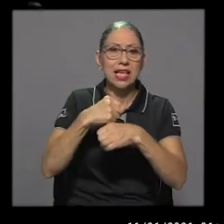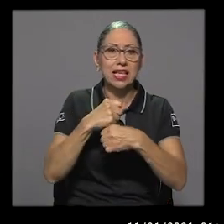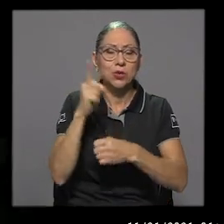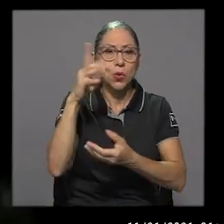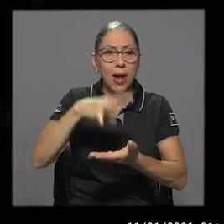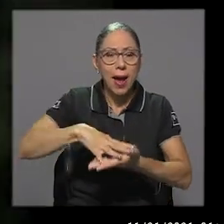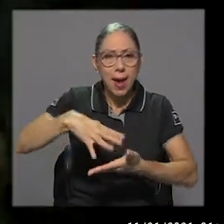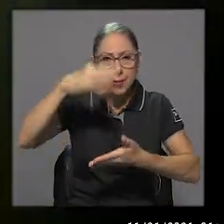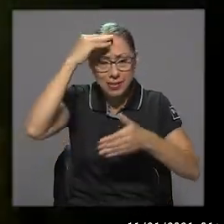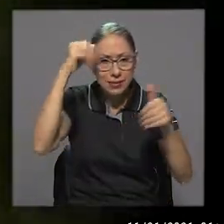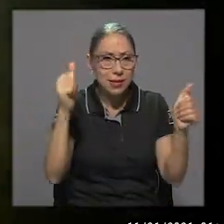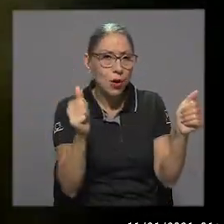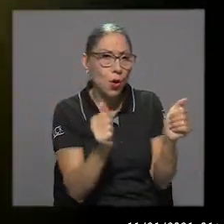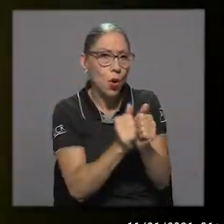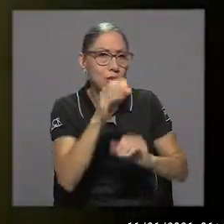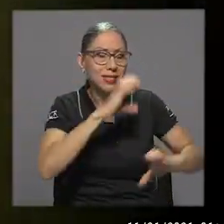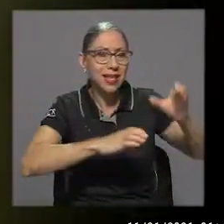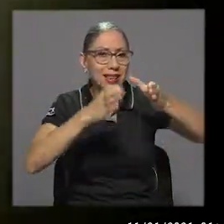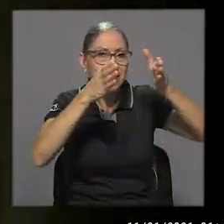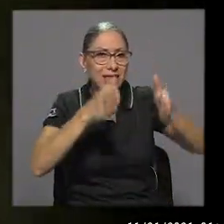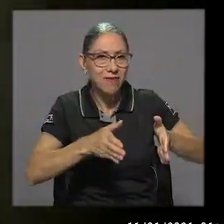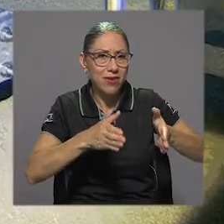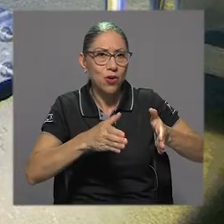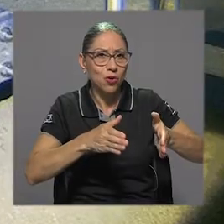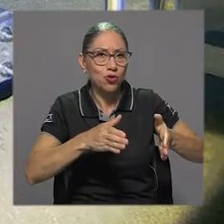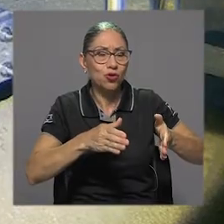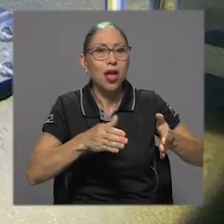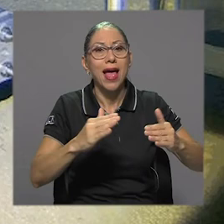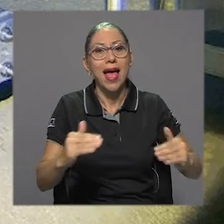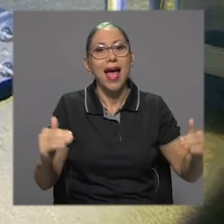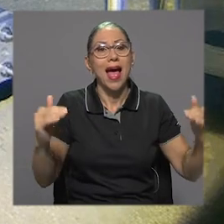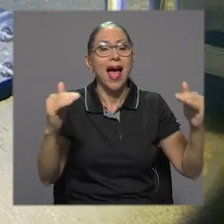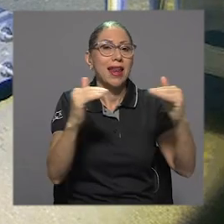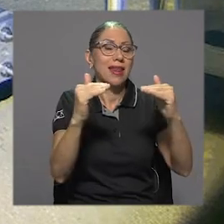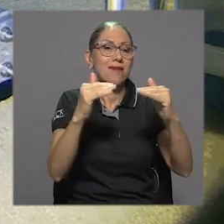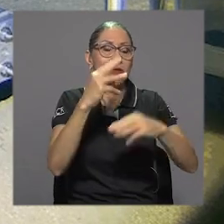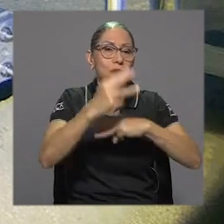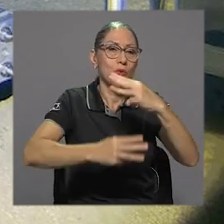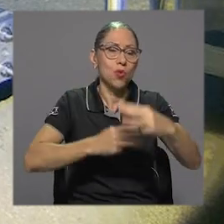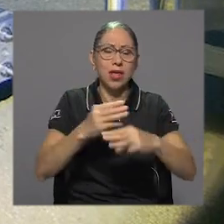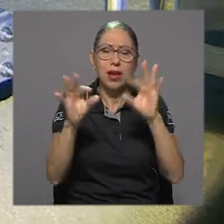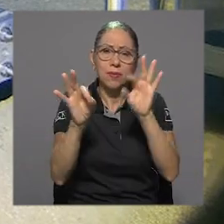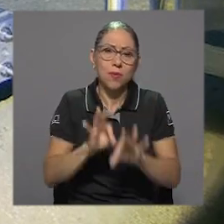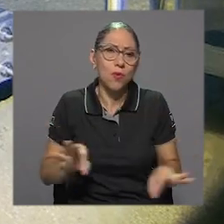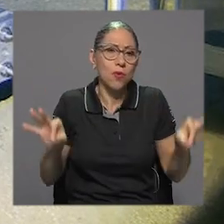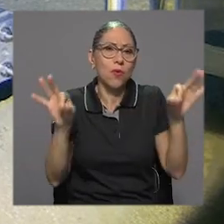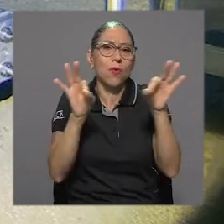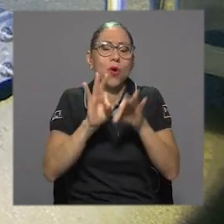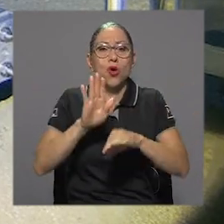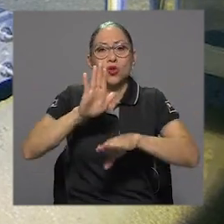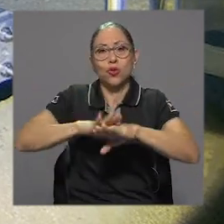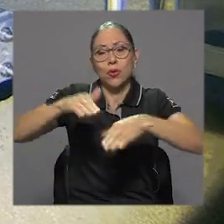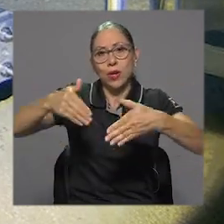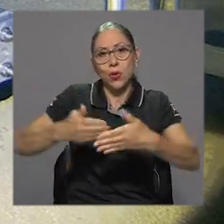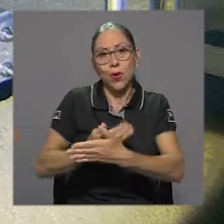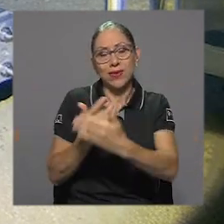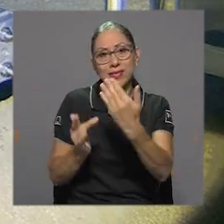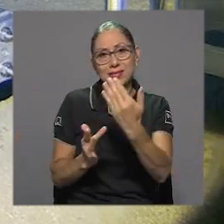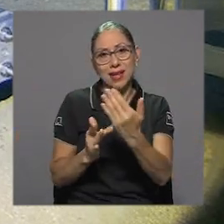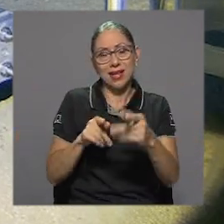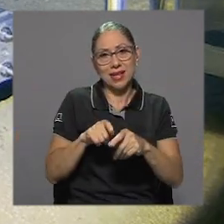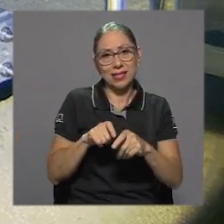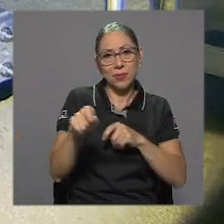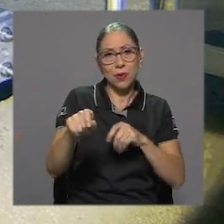Sánchez llevó a cabo un aprendizaje de la mano de científicos referentes a nivel mundial sobre